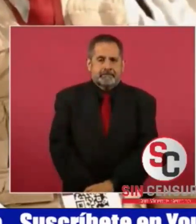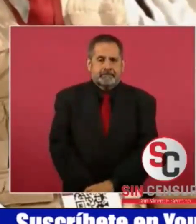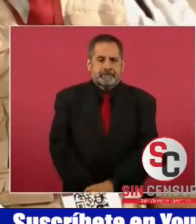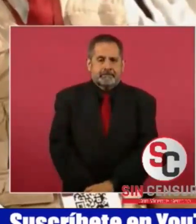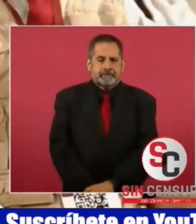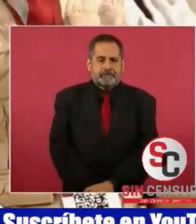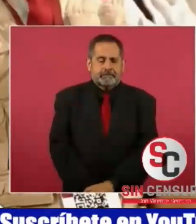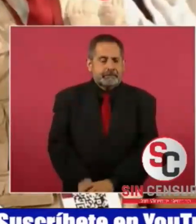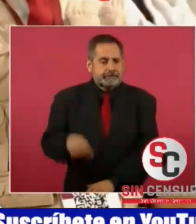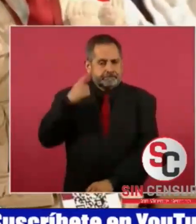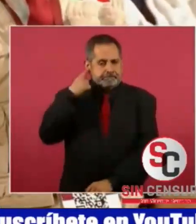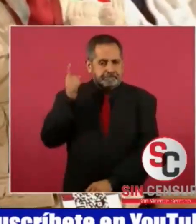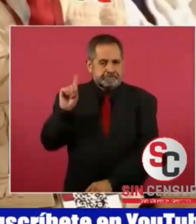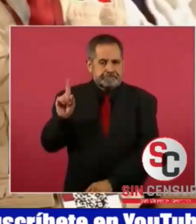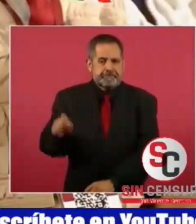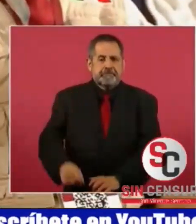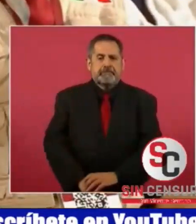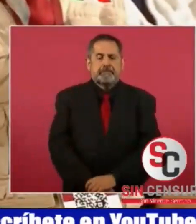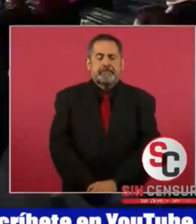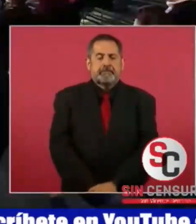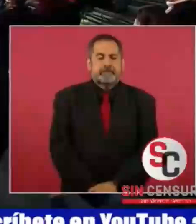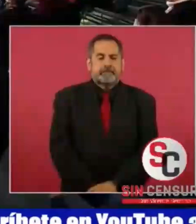¿Es parte del acuerdo que se va a firmar?